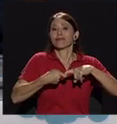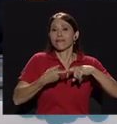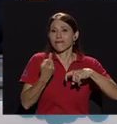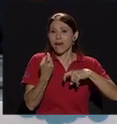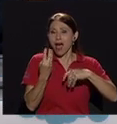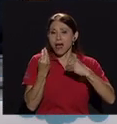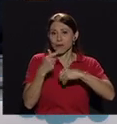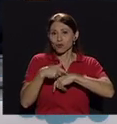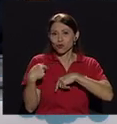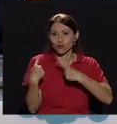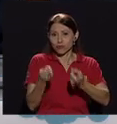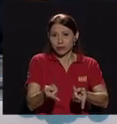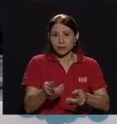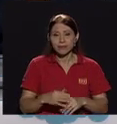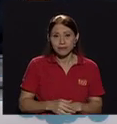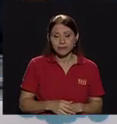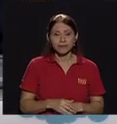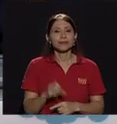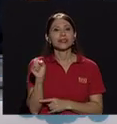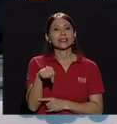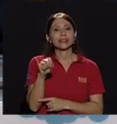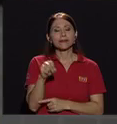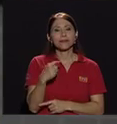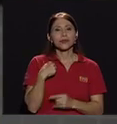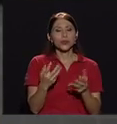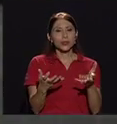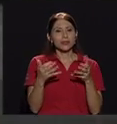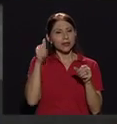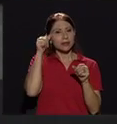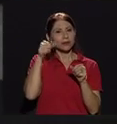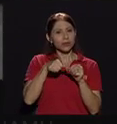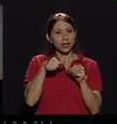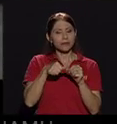por andar. Claro. Sí, yo quisiera recordar